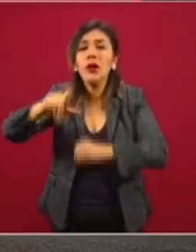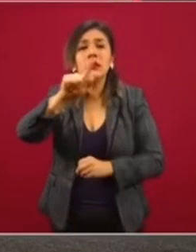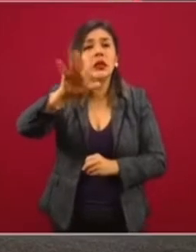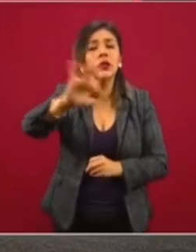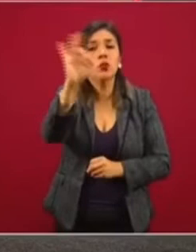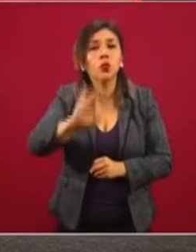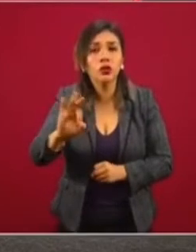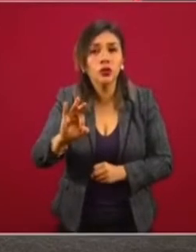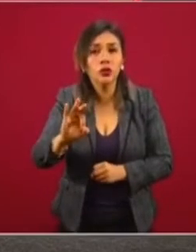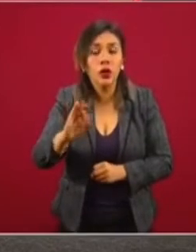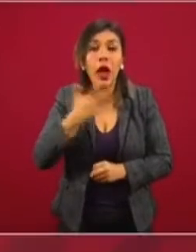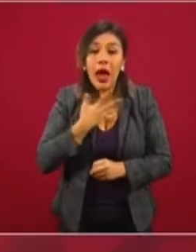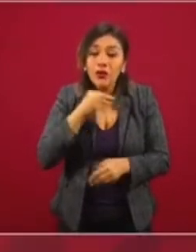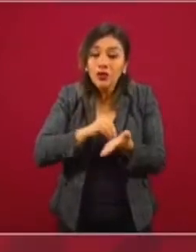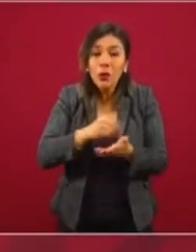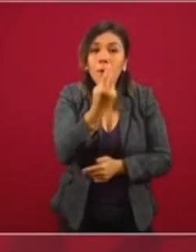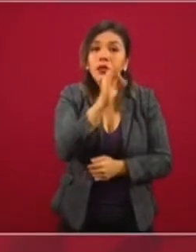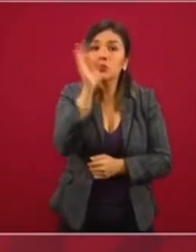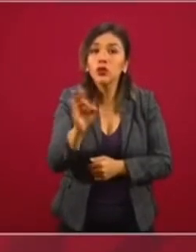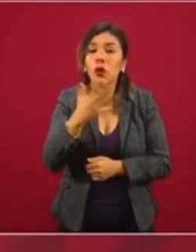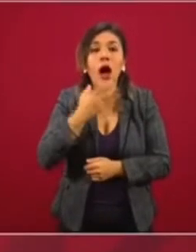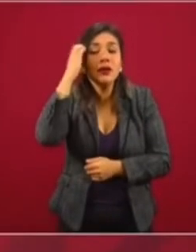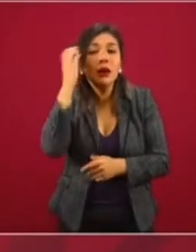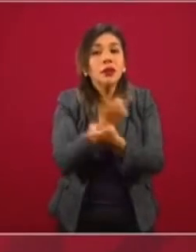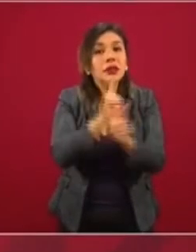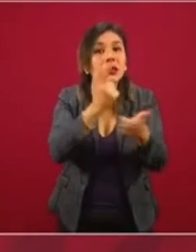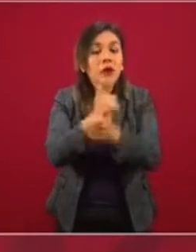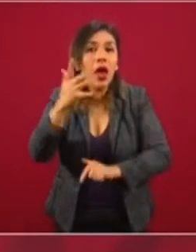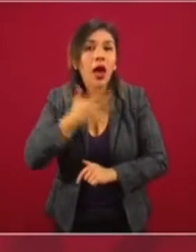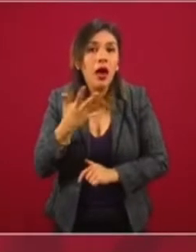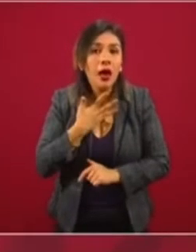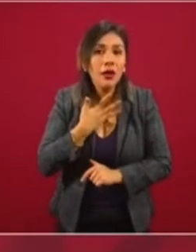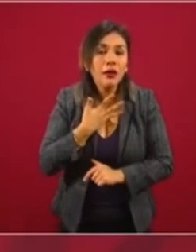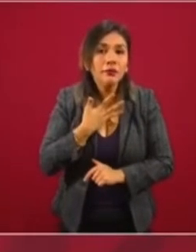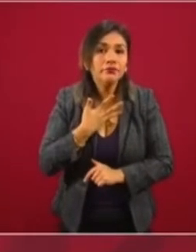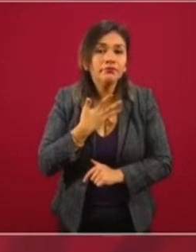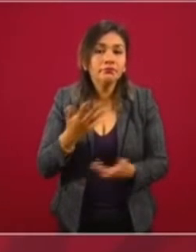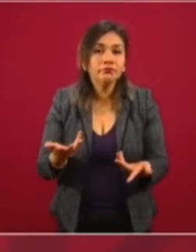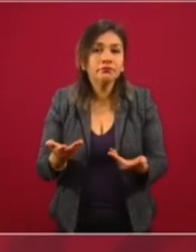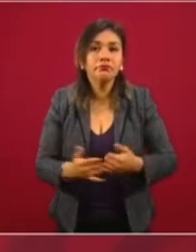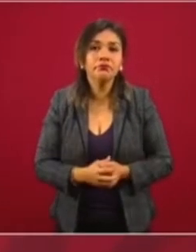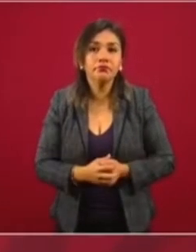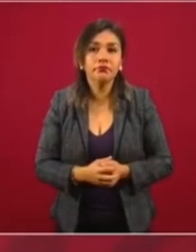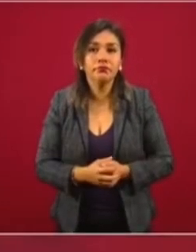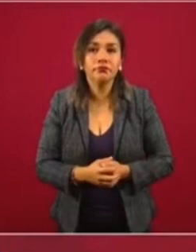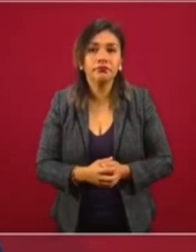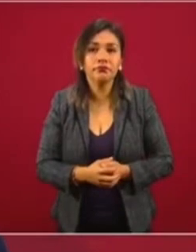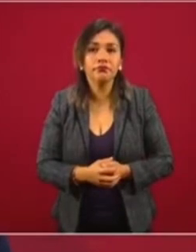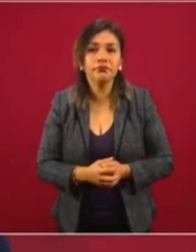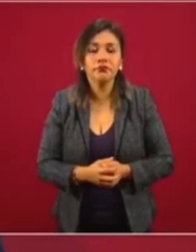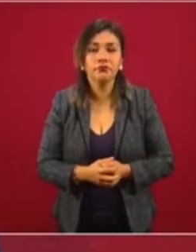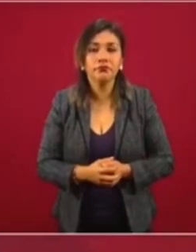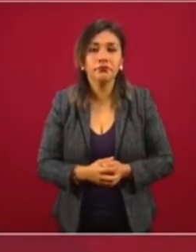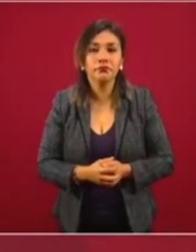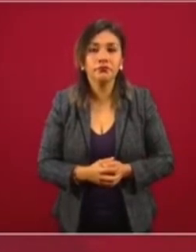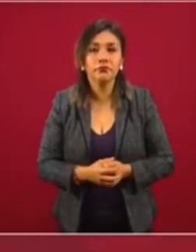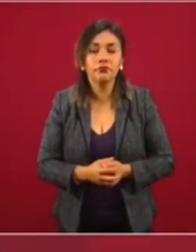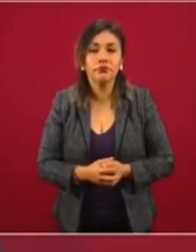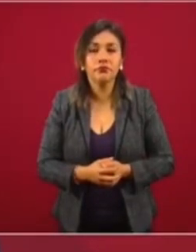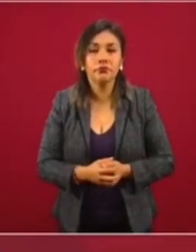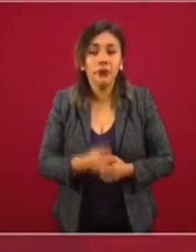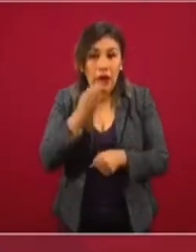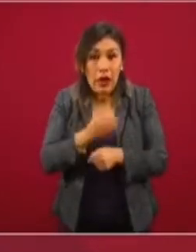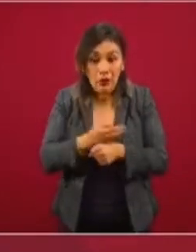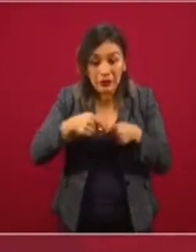decir, tenemos un 25% de camas disponibles y estamos ya en la